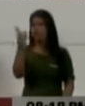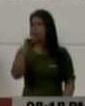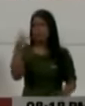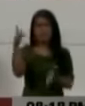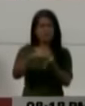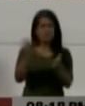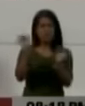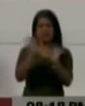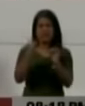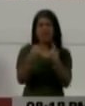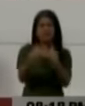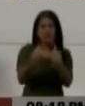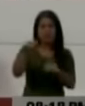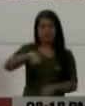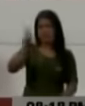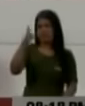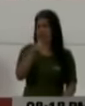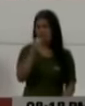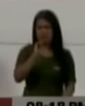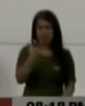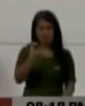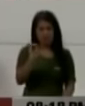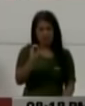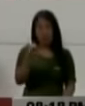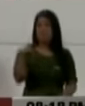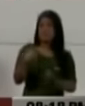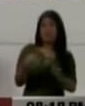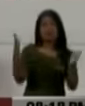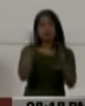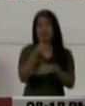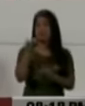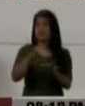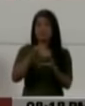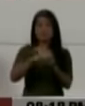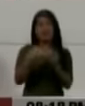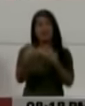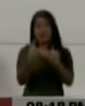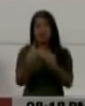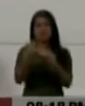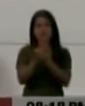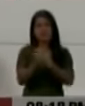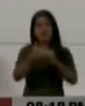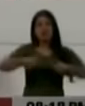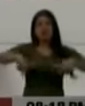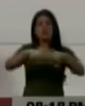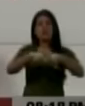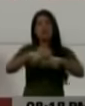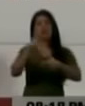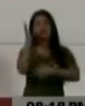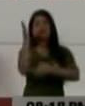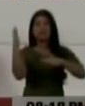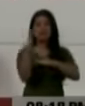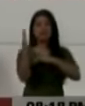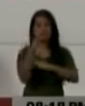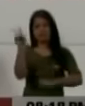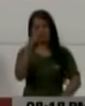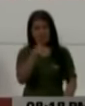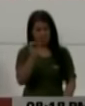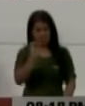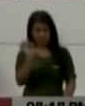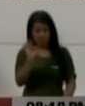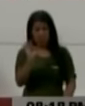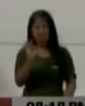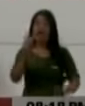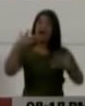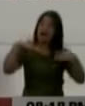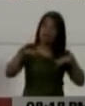diálogo en Venezuela, como no tiene ninguna intervención en el diálogo la conferencia episcopal venezolana, a menos que se